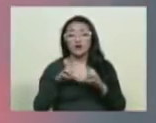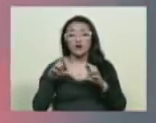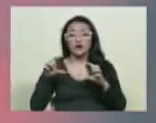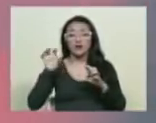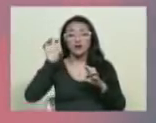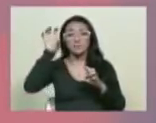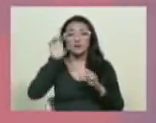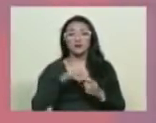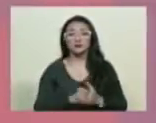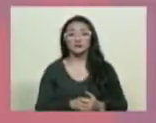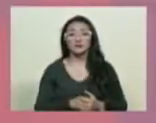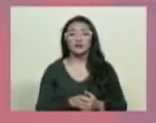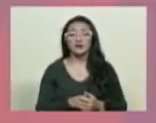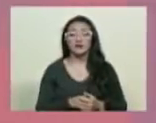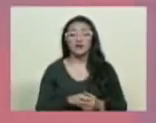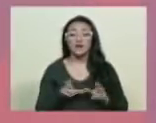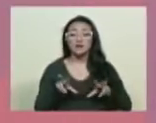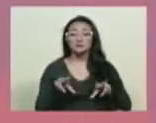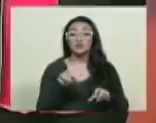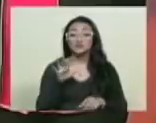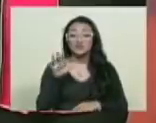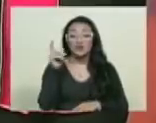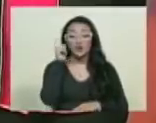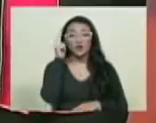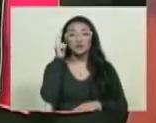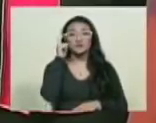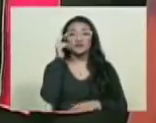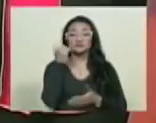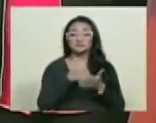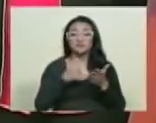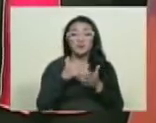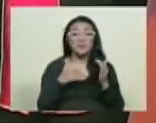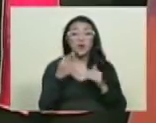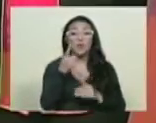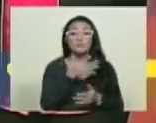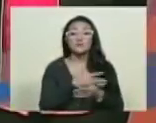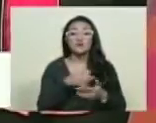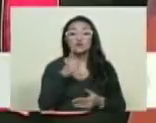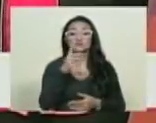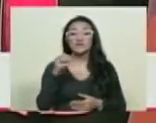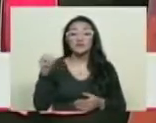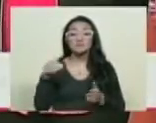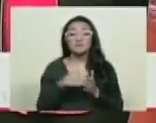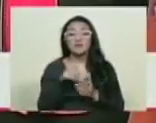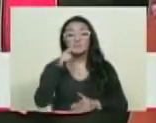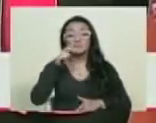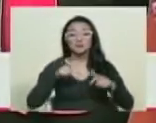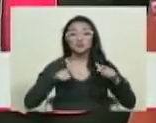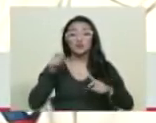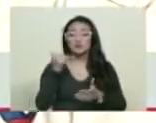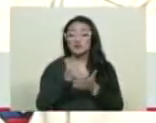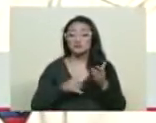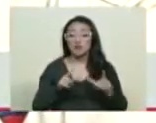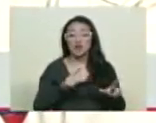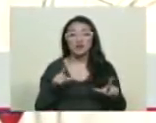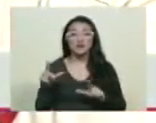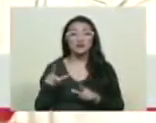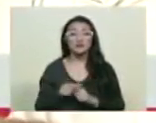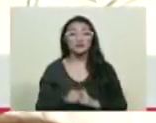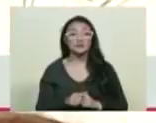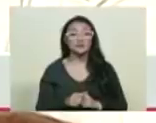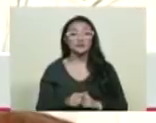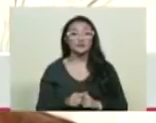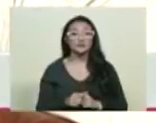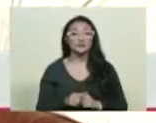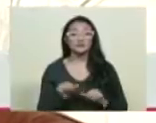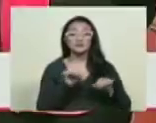abrimos las inscripciones cinco días boris y sin que vivió más de un millón cien mil compatriotas porque es el sistema